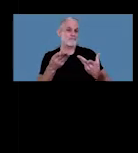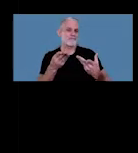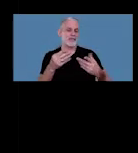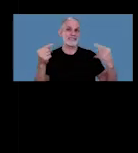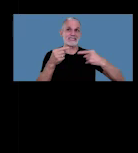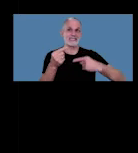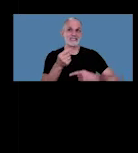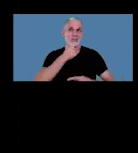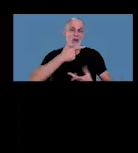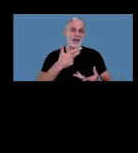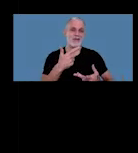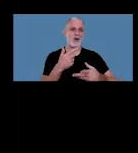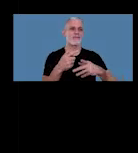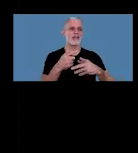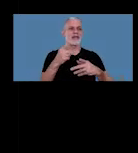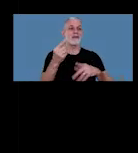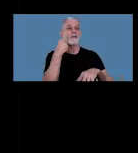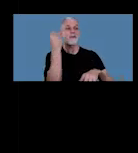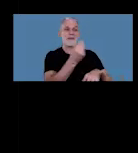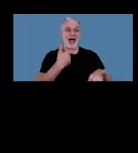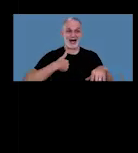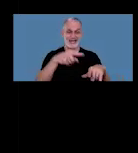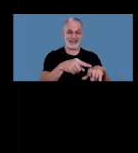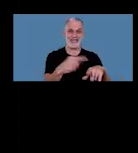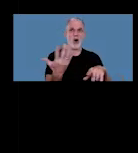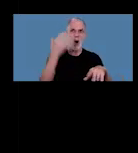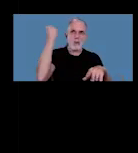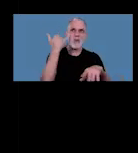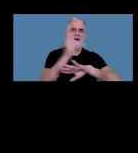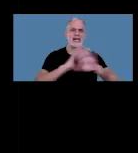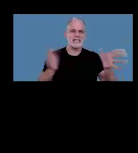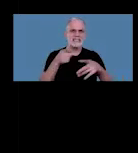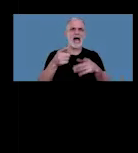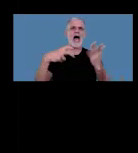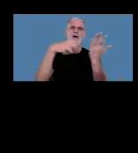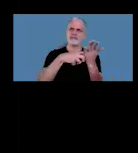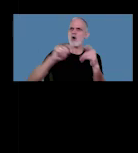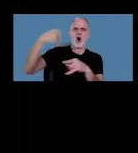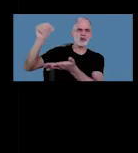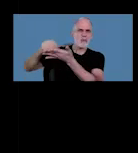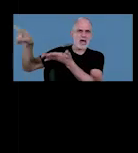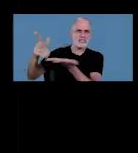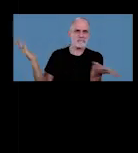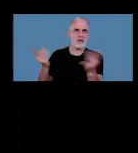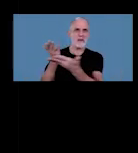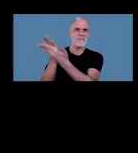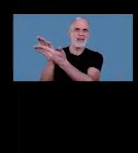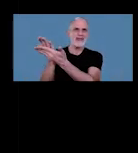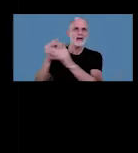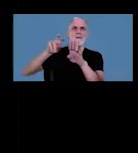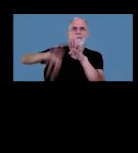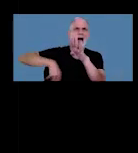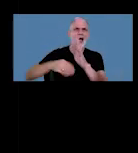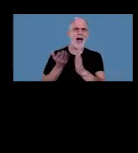casos donde residentes argentinos hayan obtenido residencia fiscal en nuestro país, hayan incluso solicitado la baja